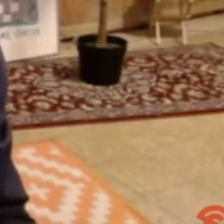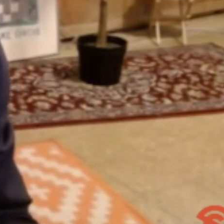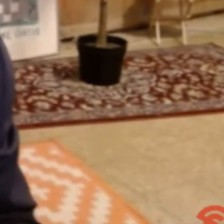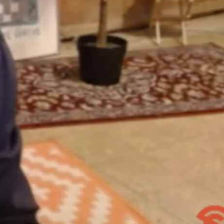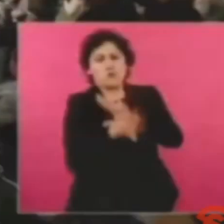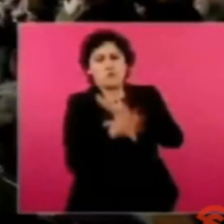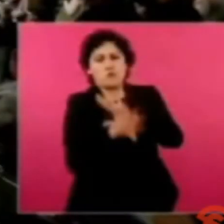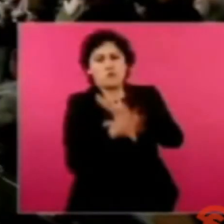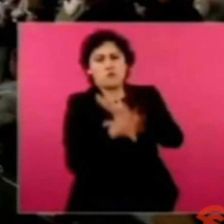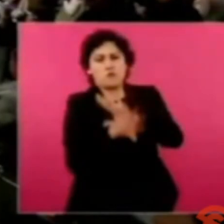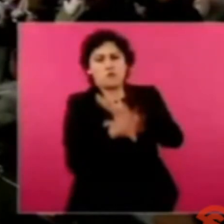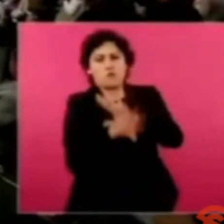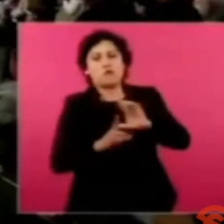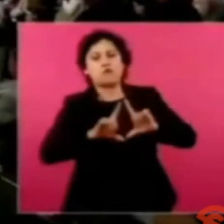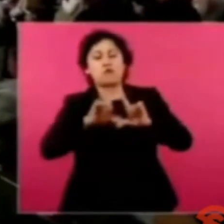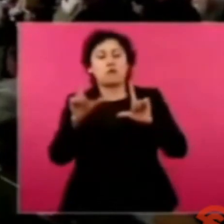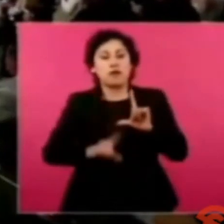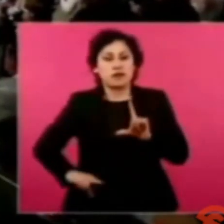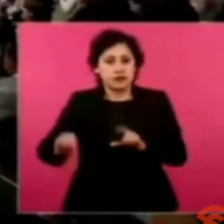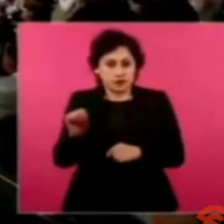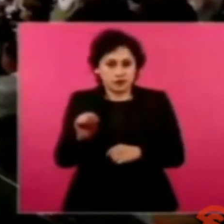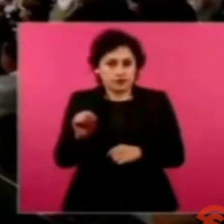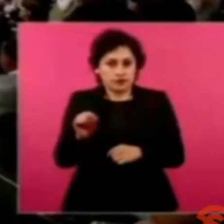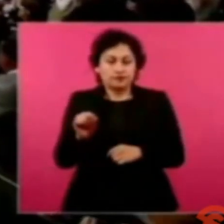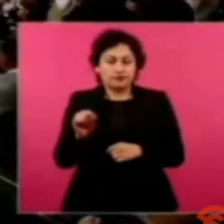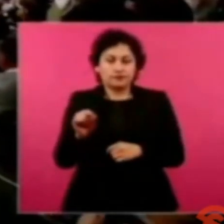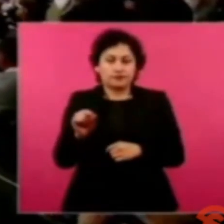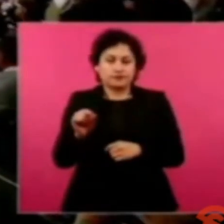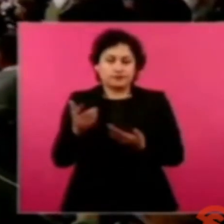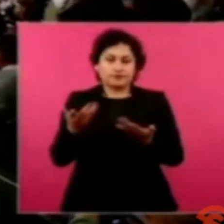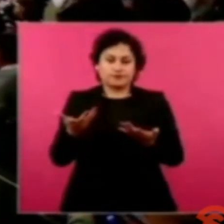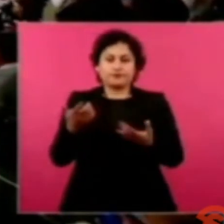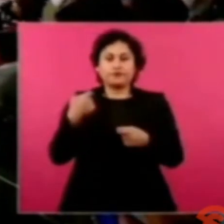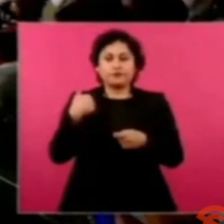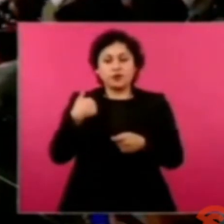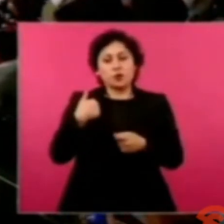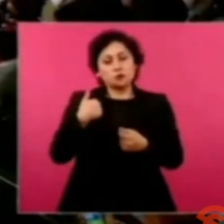con Ciro Gómez Leyva. Y me encontré